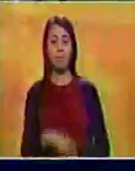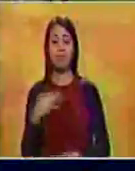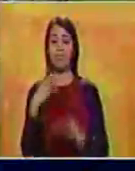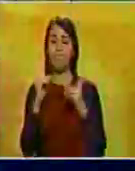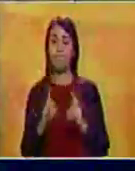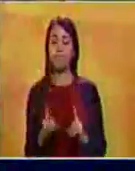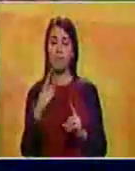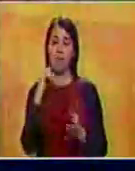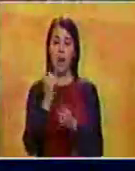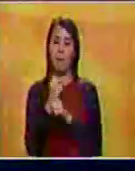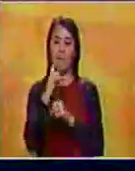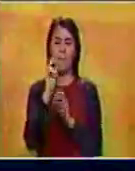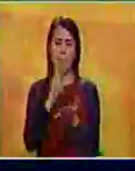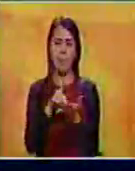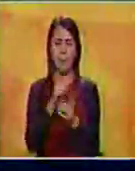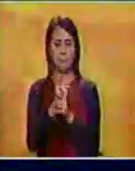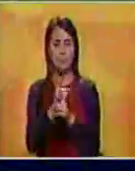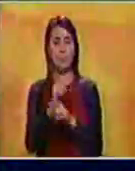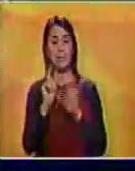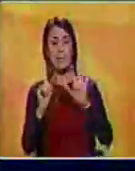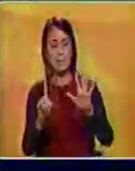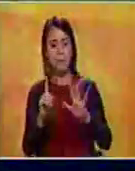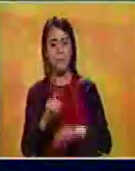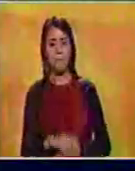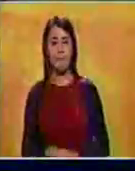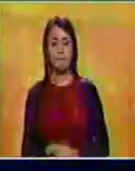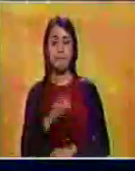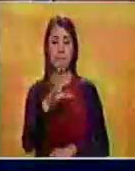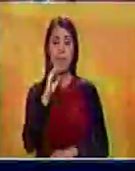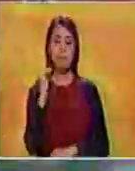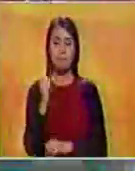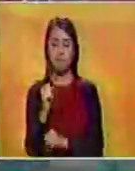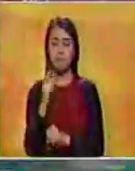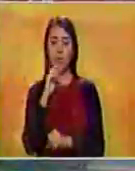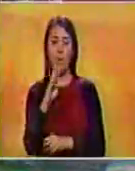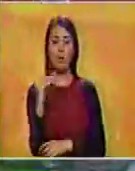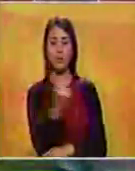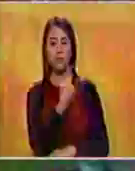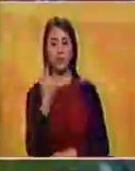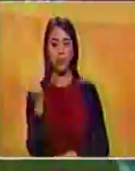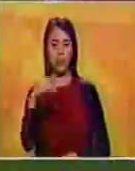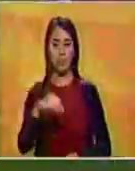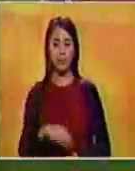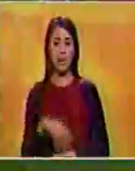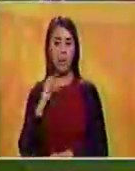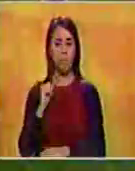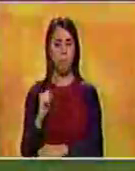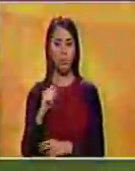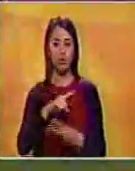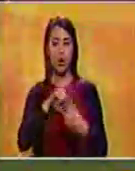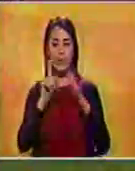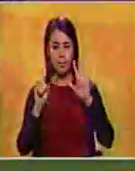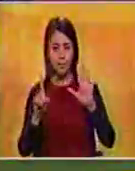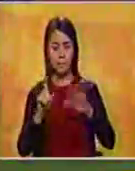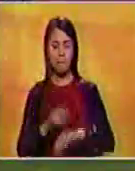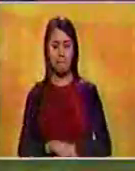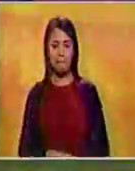decisión tras trabajar 6 episodios en los que permitió 5 hits, 4 carreras, otorgó 2 boletos y ponchó a 6 rivales.